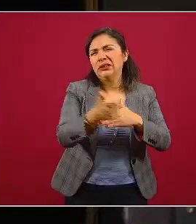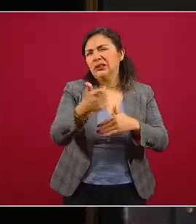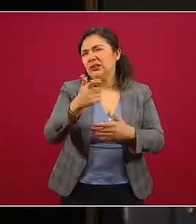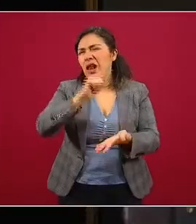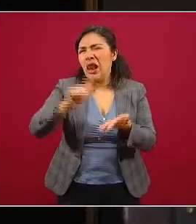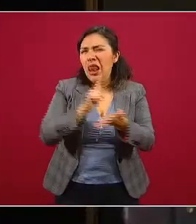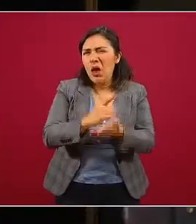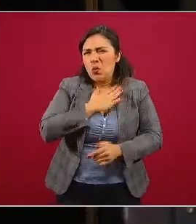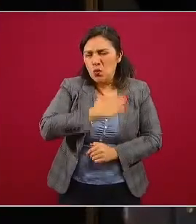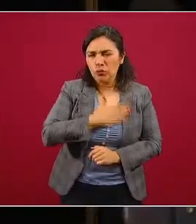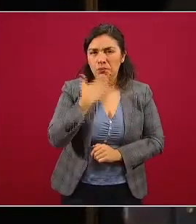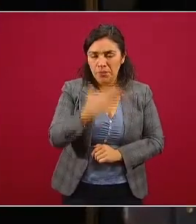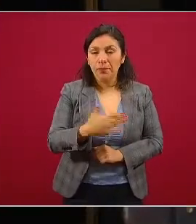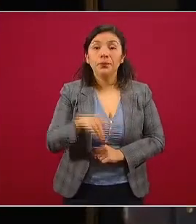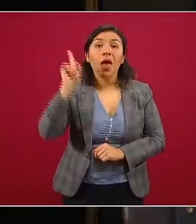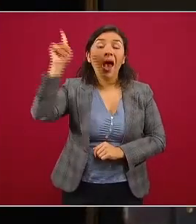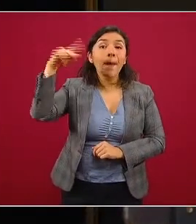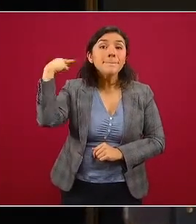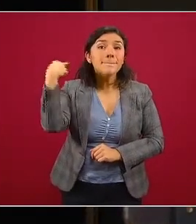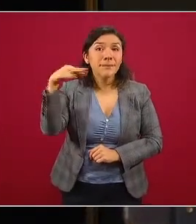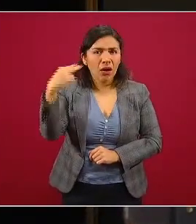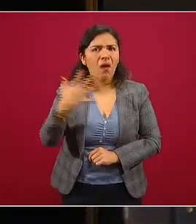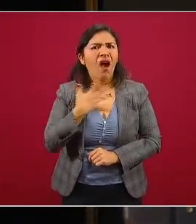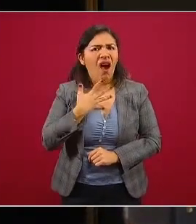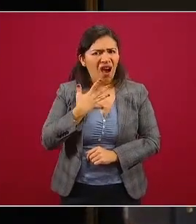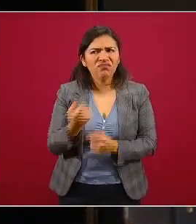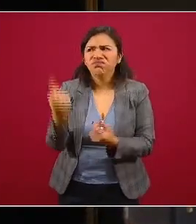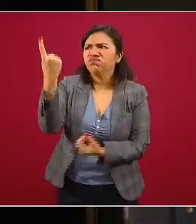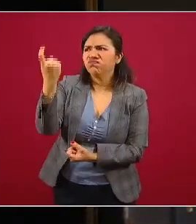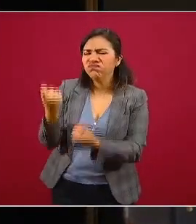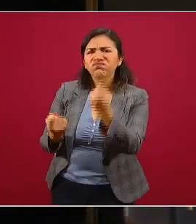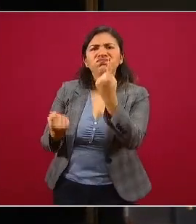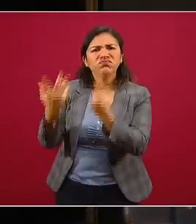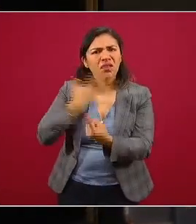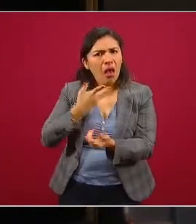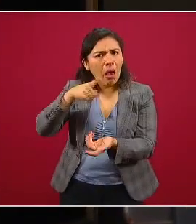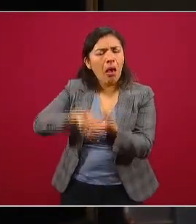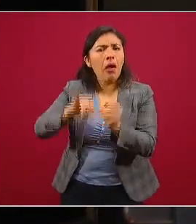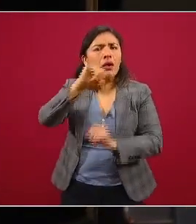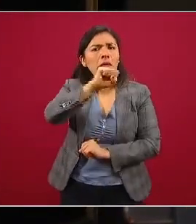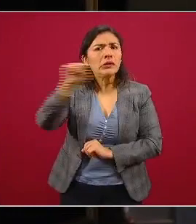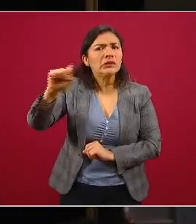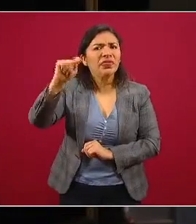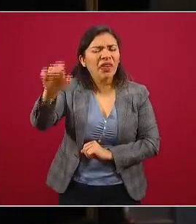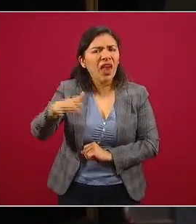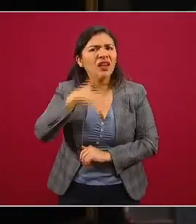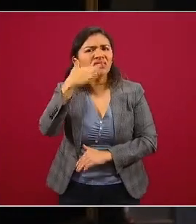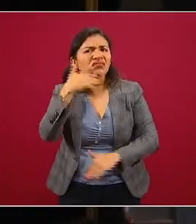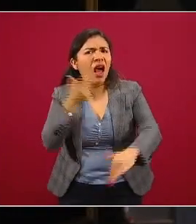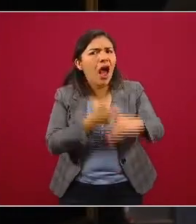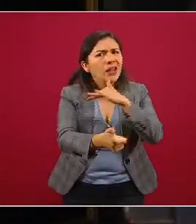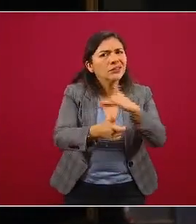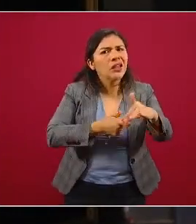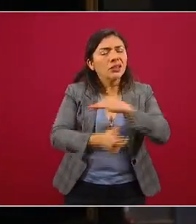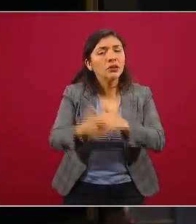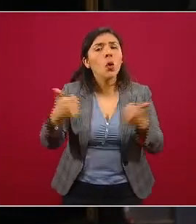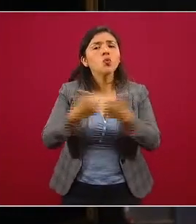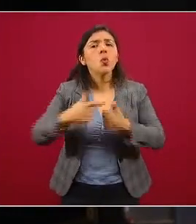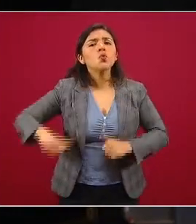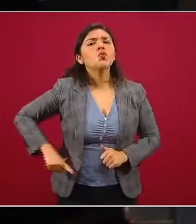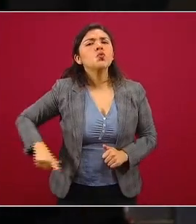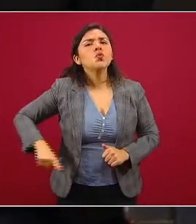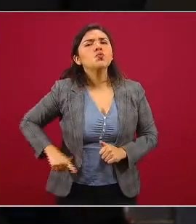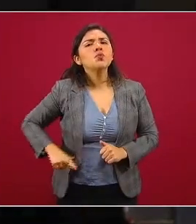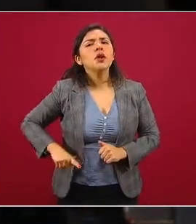Veracruz hay algunos casos de corrupción que se dieron en el ISSSTE, específicamente en el gobierno